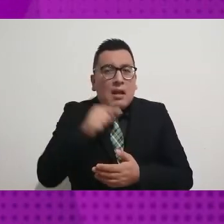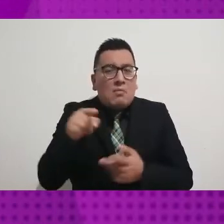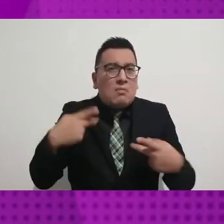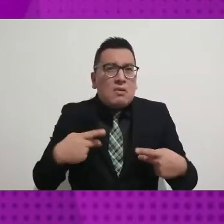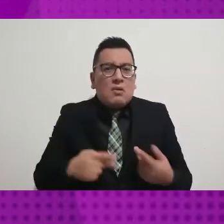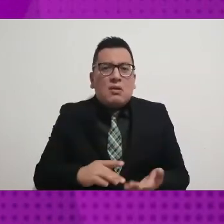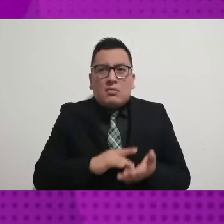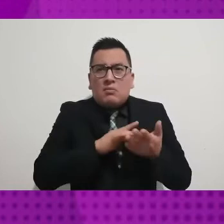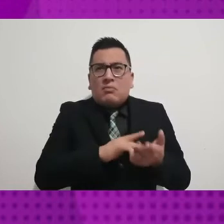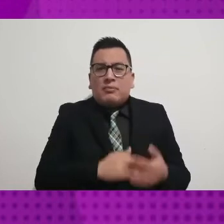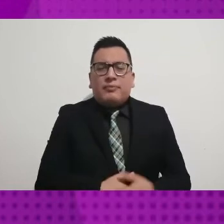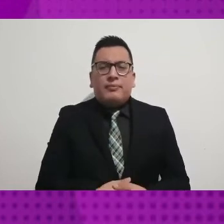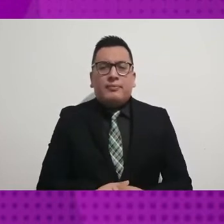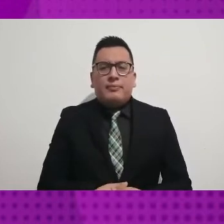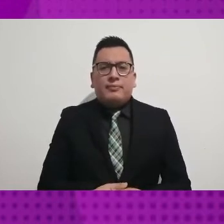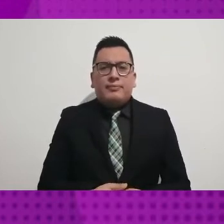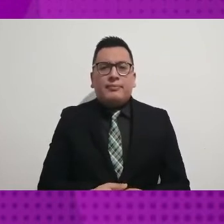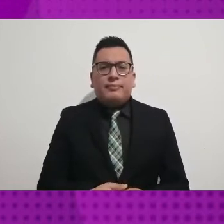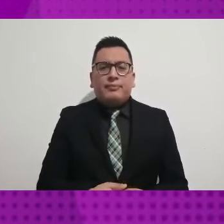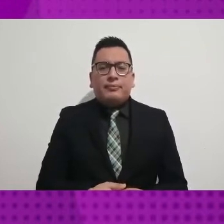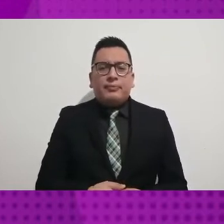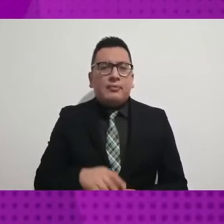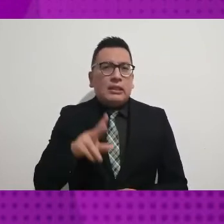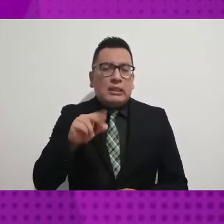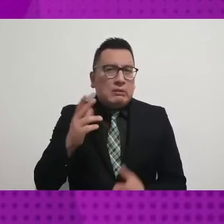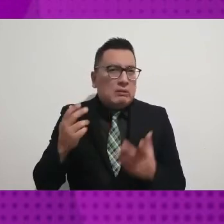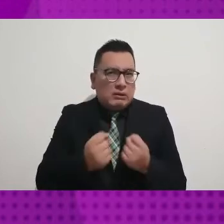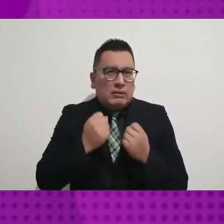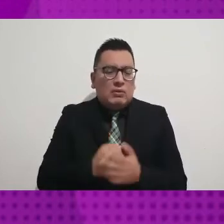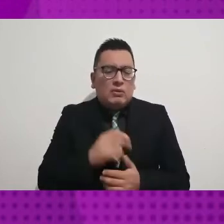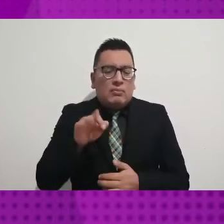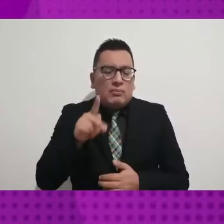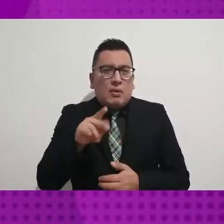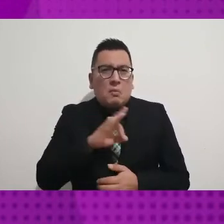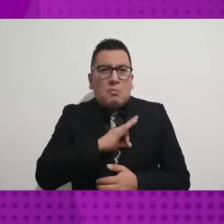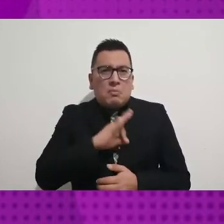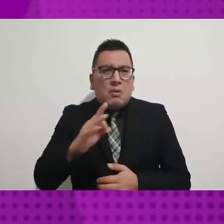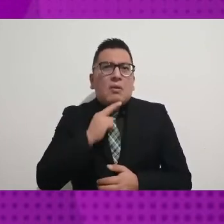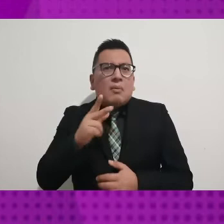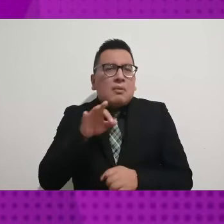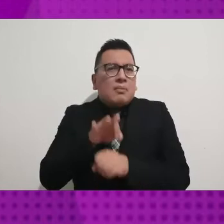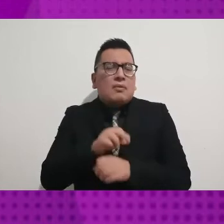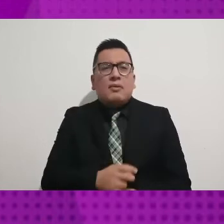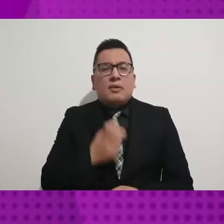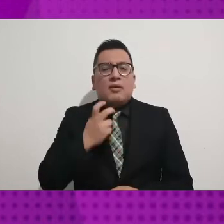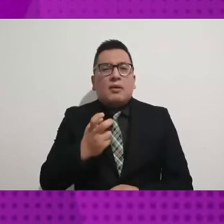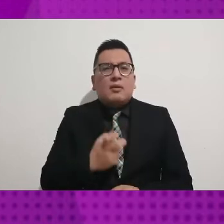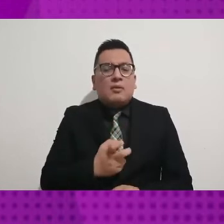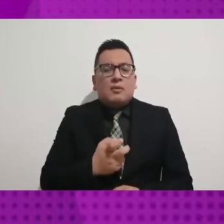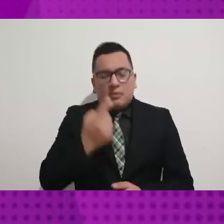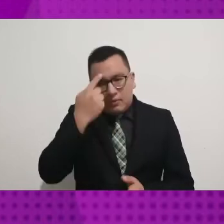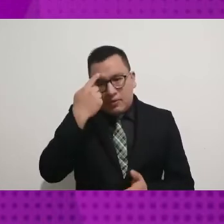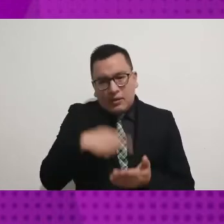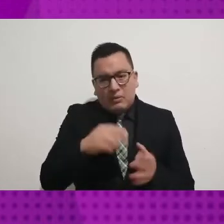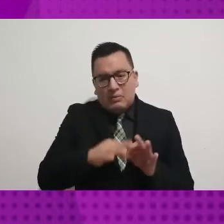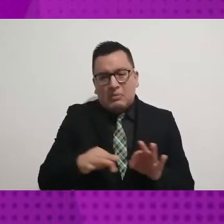esos votantes que se decantaron por ese candidato independiente que no ganó una elección pudiera tener un mejor reflejo. Eso me